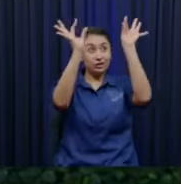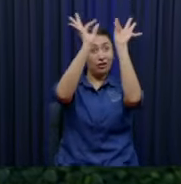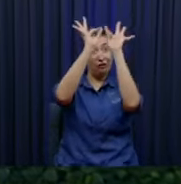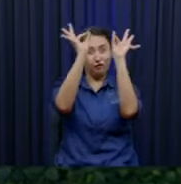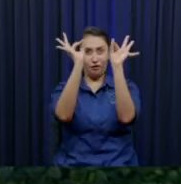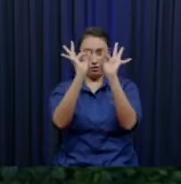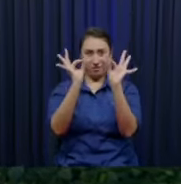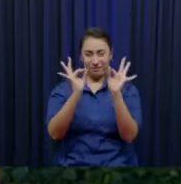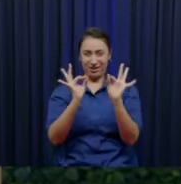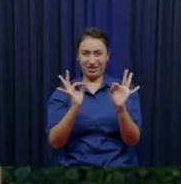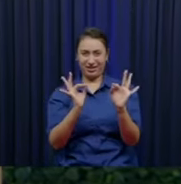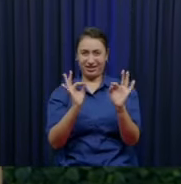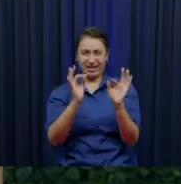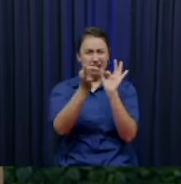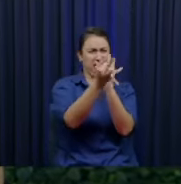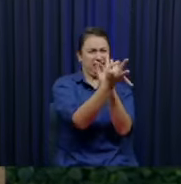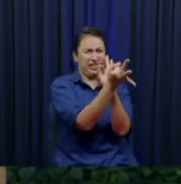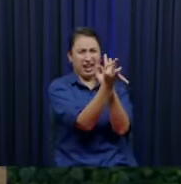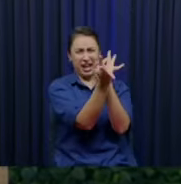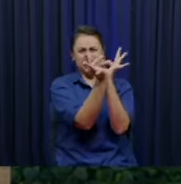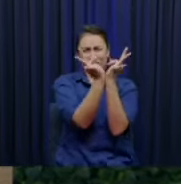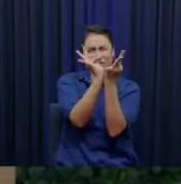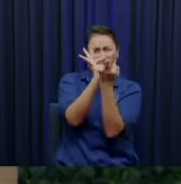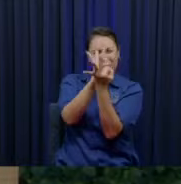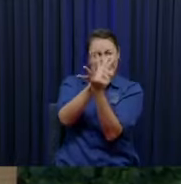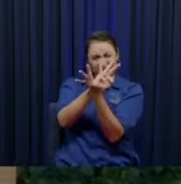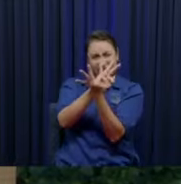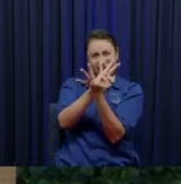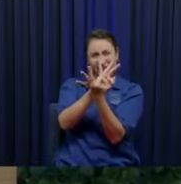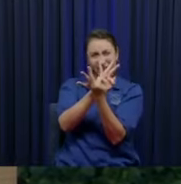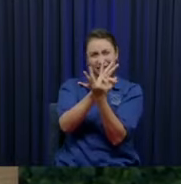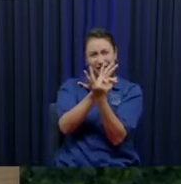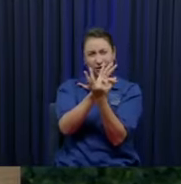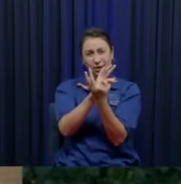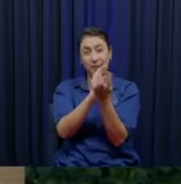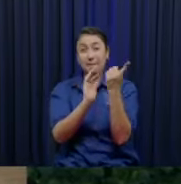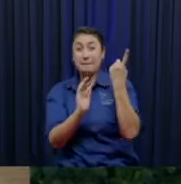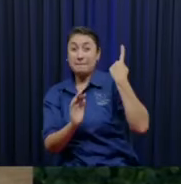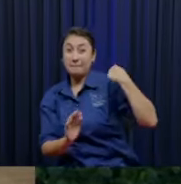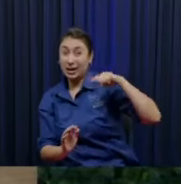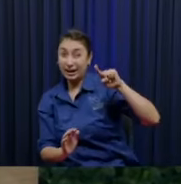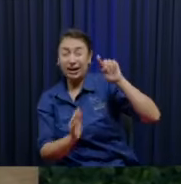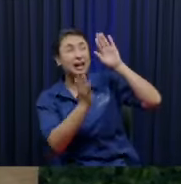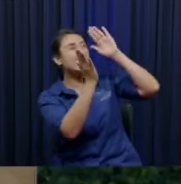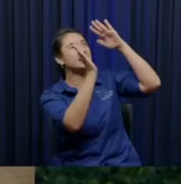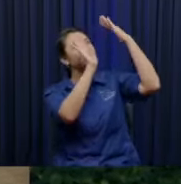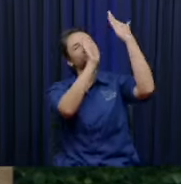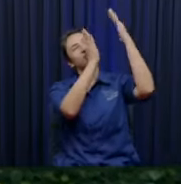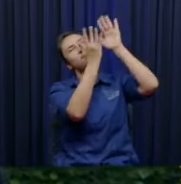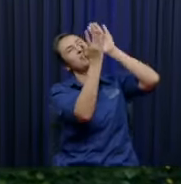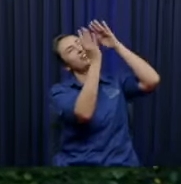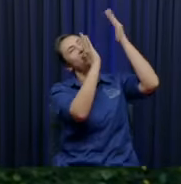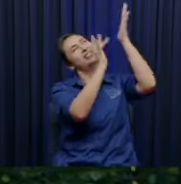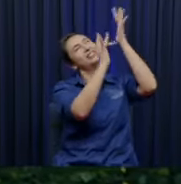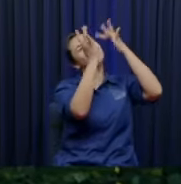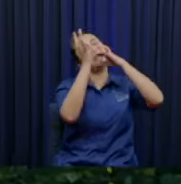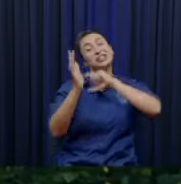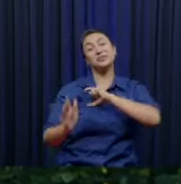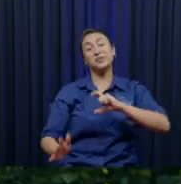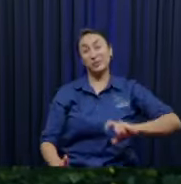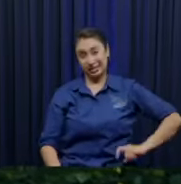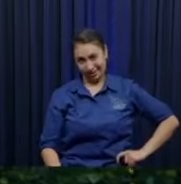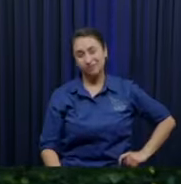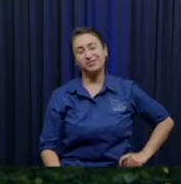ningún batanero en la tierra podía blanquear la ropa como la que él tenía, porque era ropa de luz.